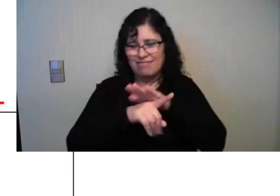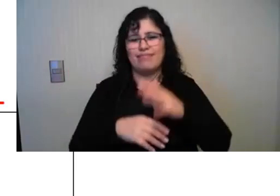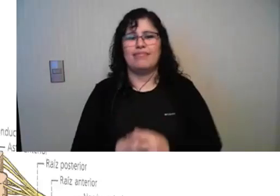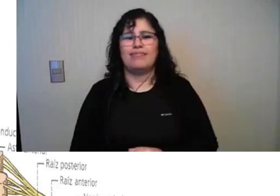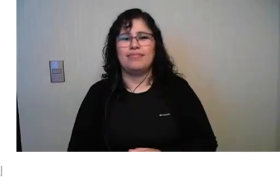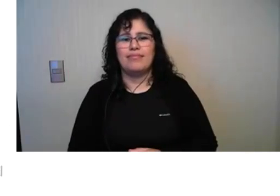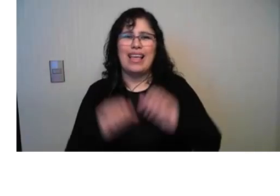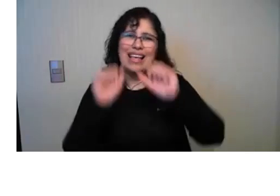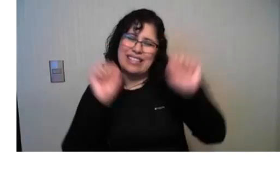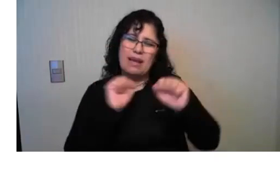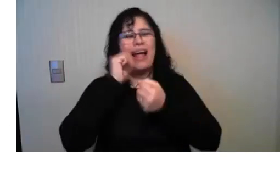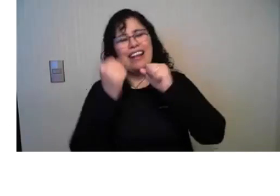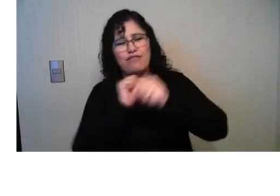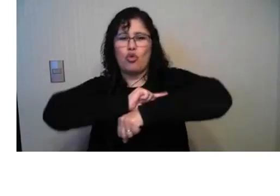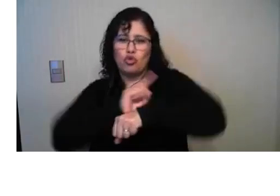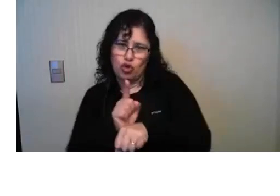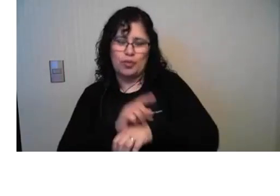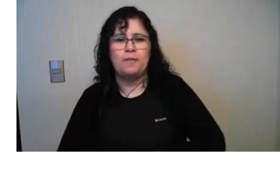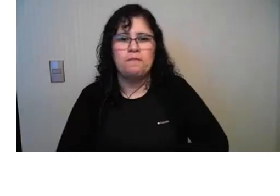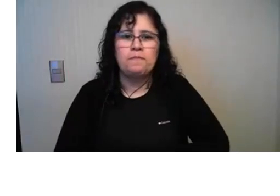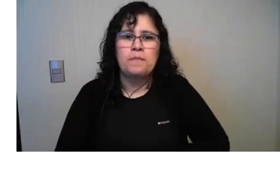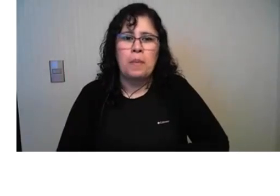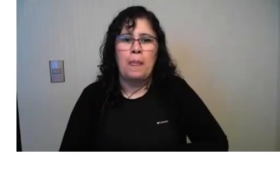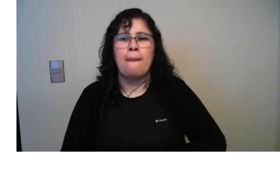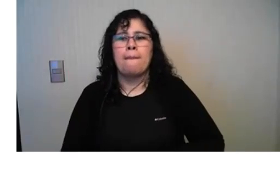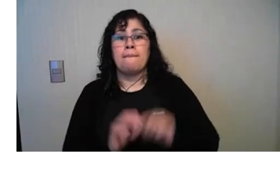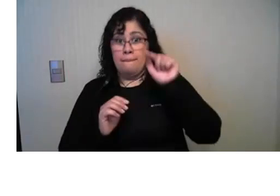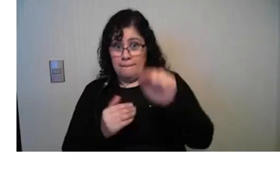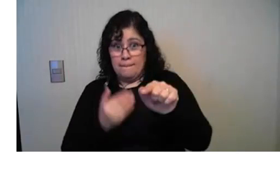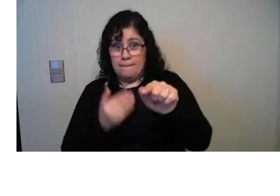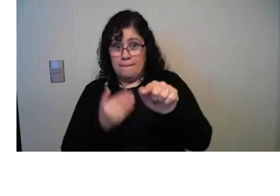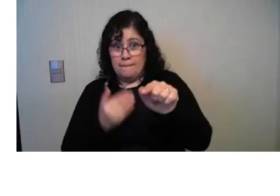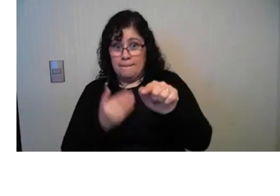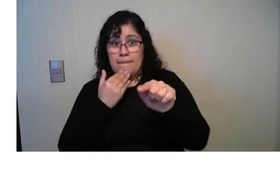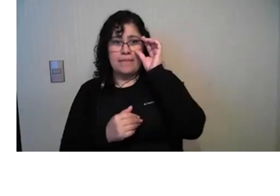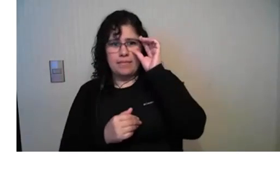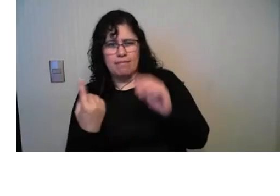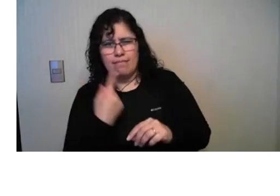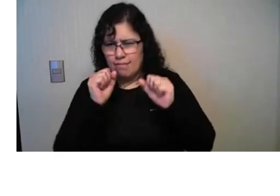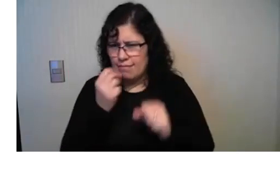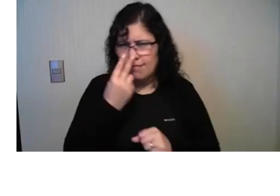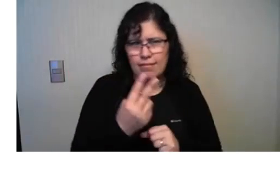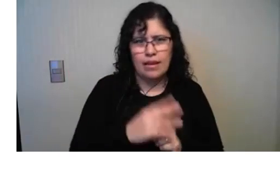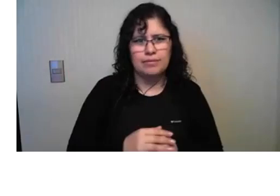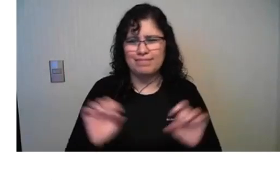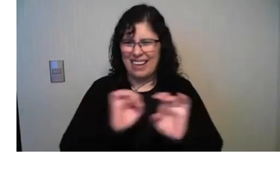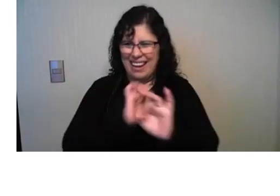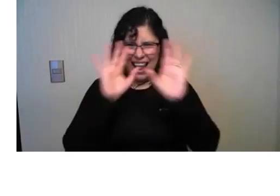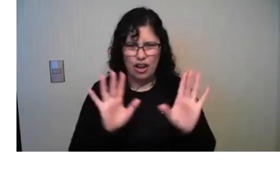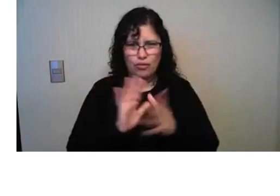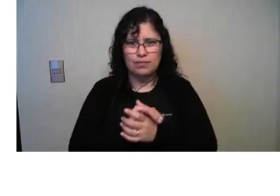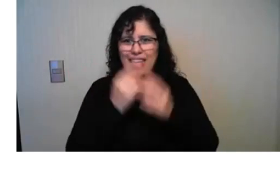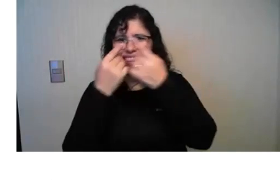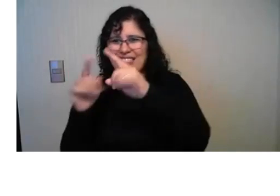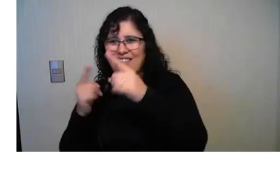Luego tenemos aquí lo que podemos observar de forma más clara los distintos segmentos medulares.